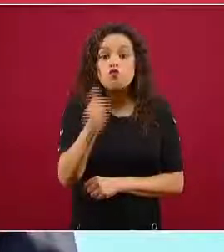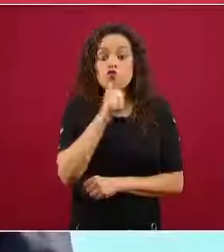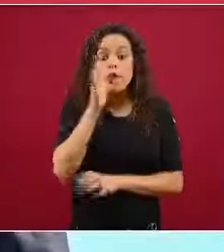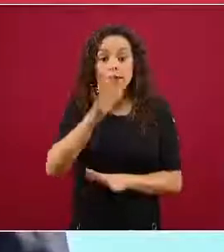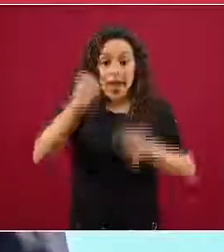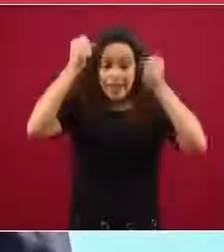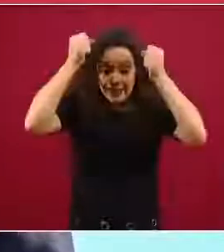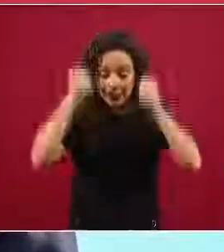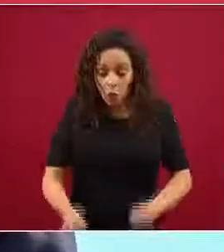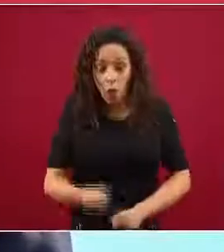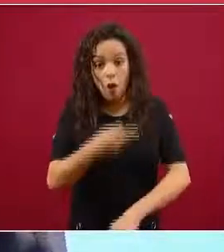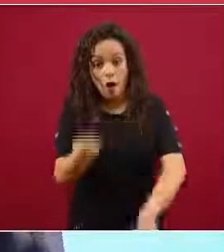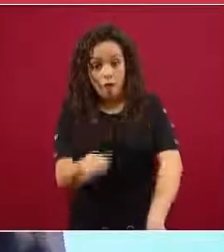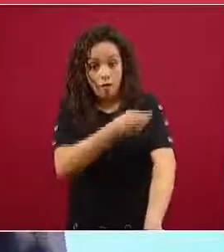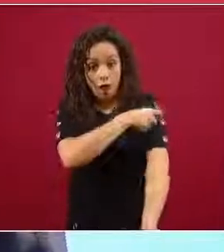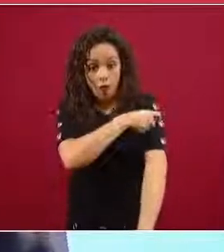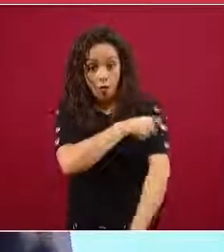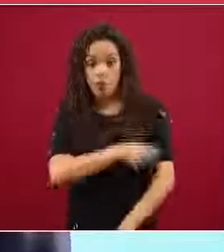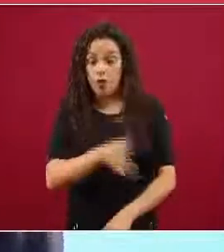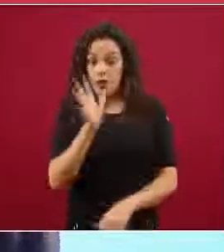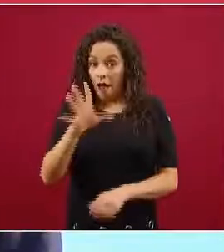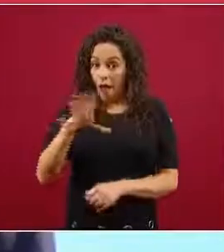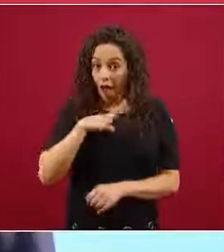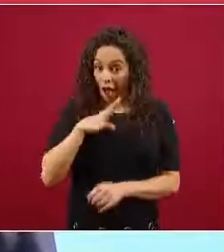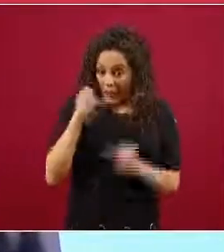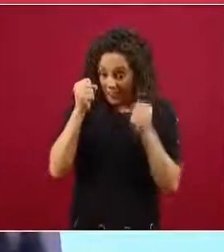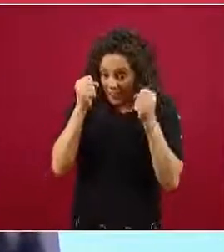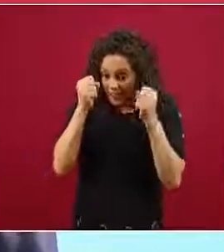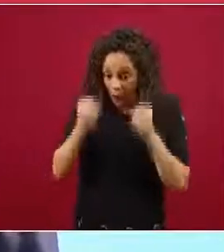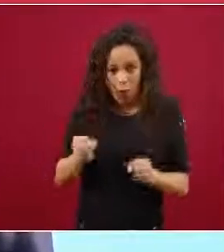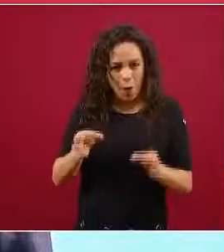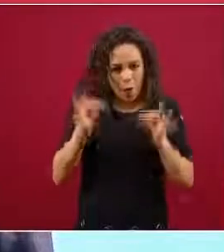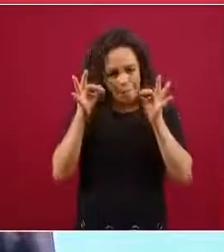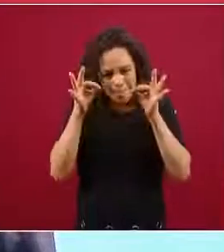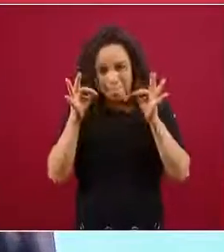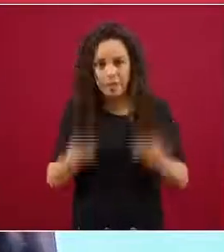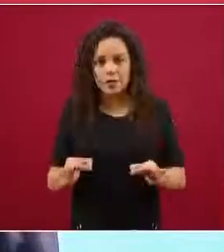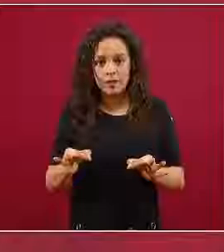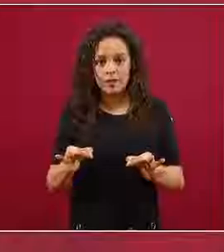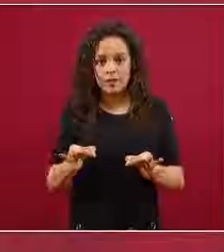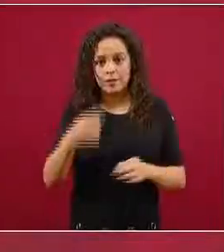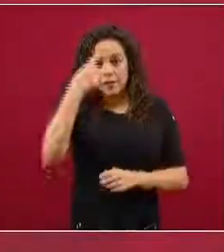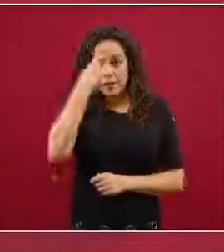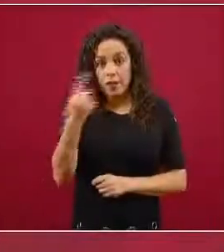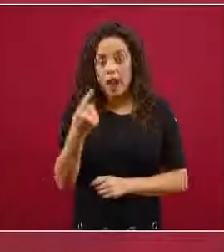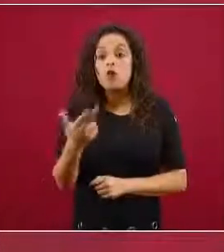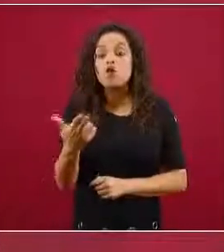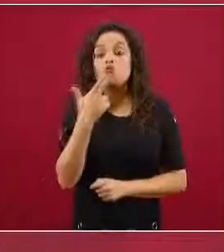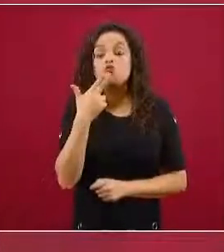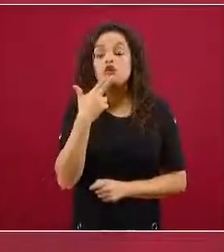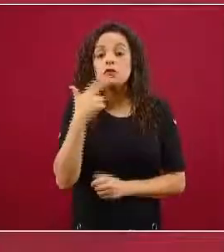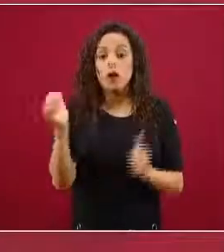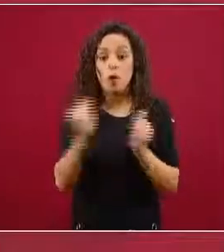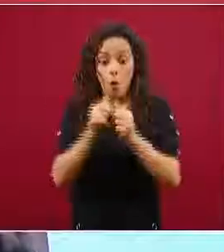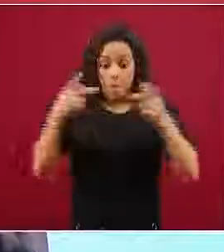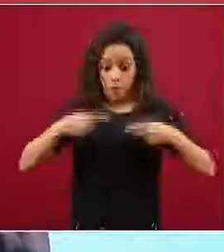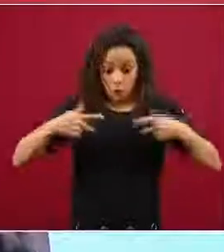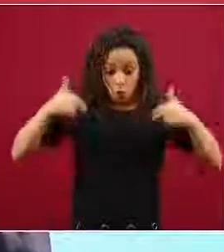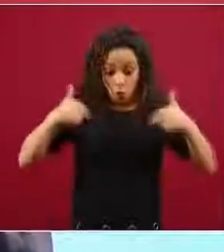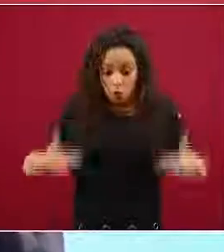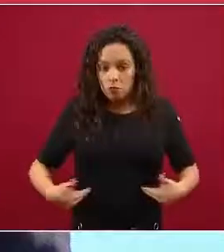que haya demostrado eficacia y tampoco seguridad para su uso en humanos.